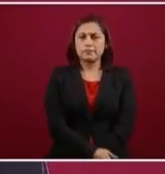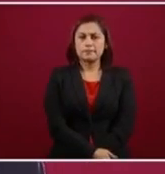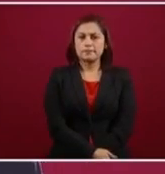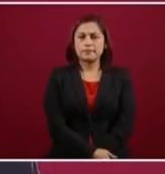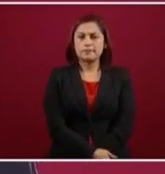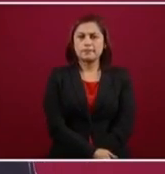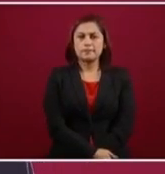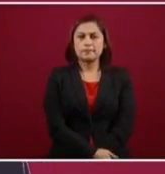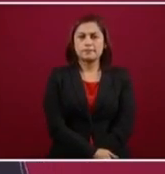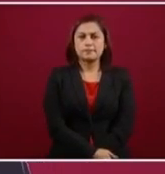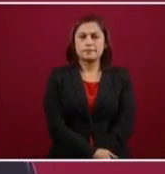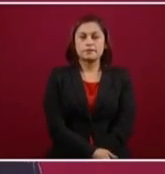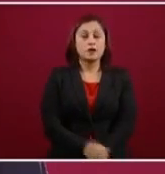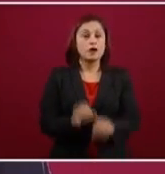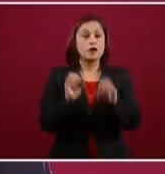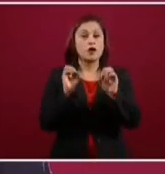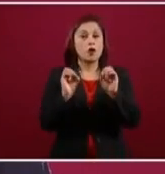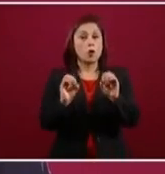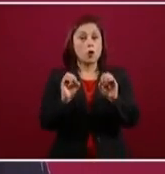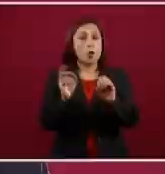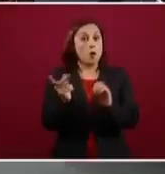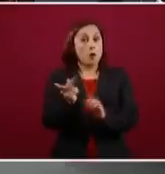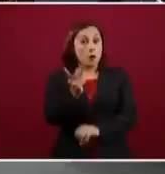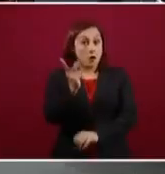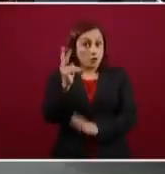¿O no hubo fraude en el 2006?